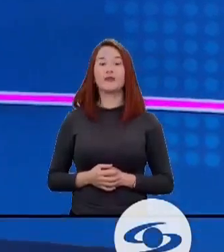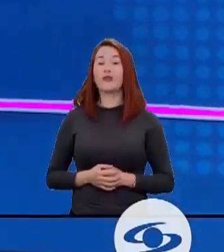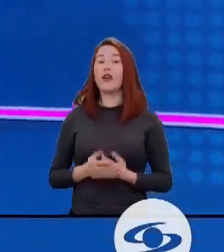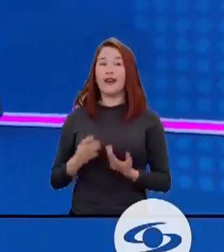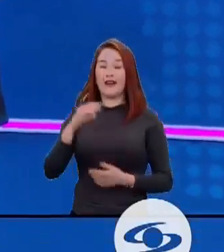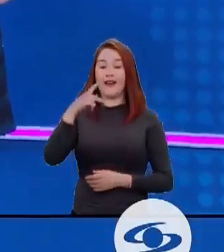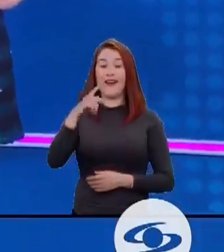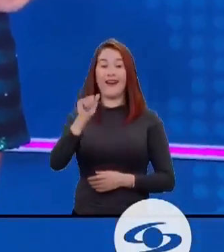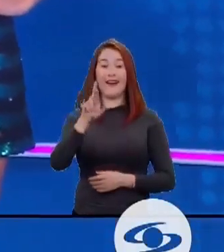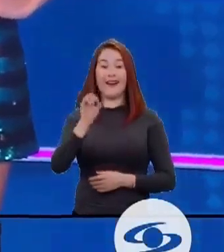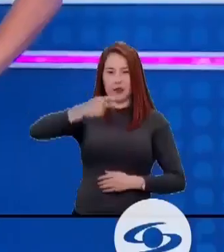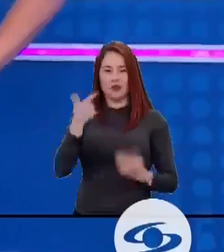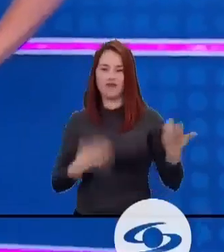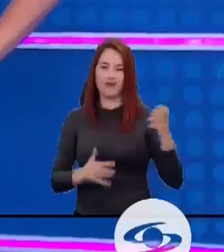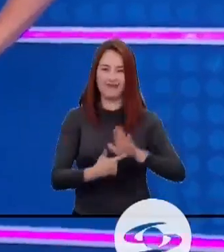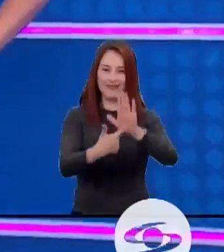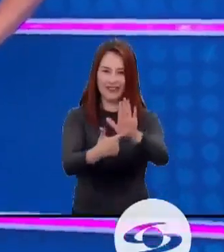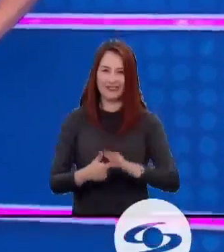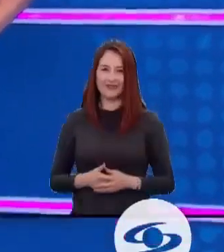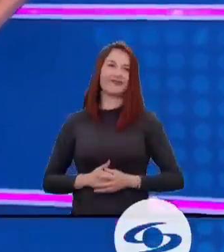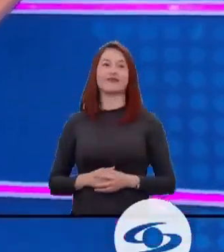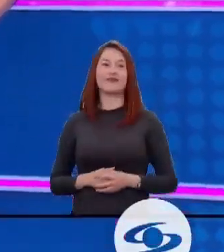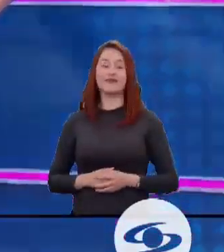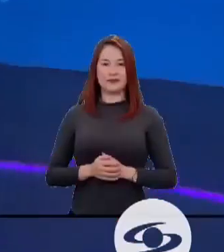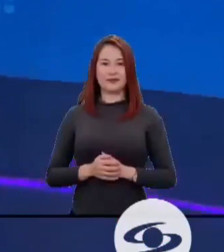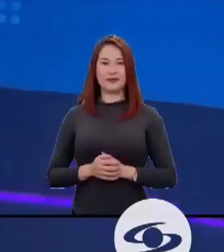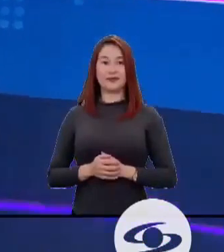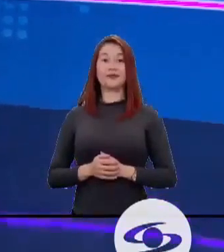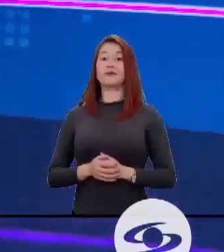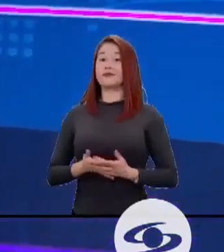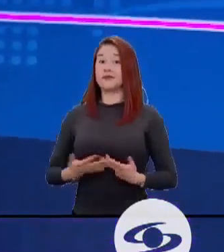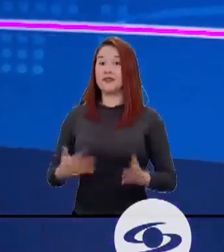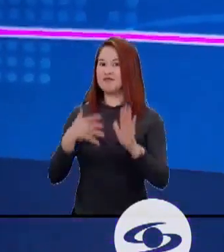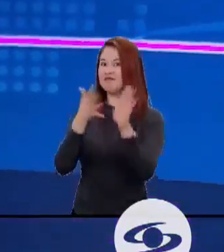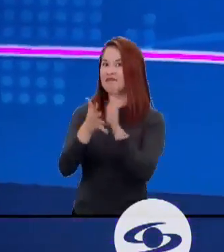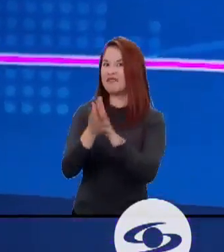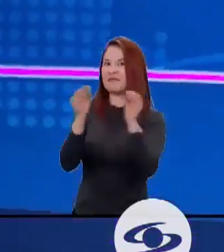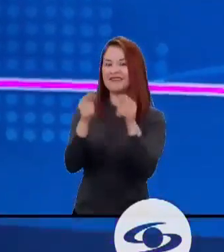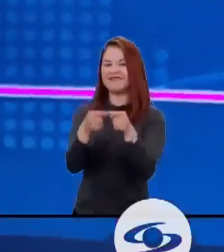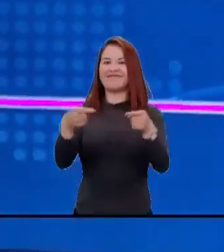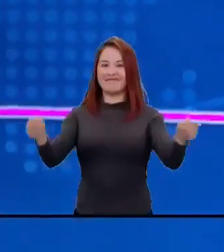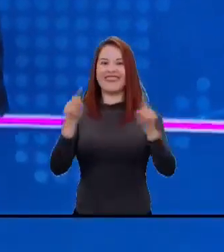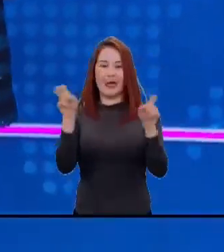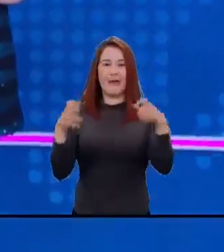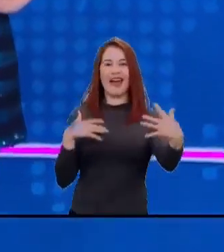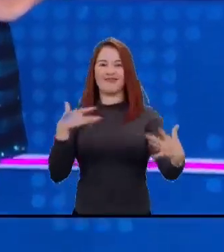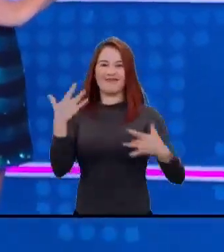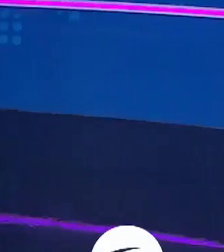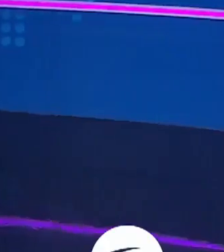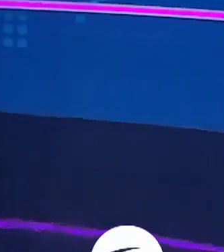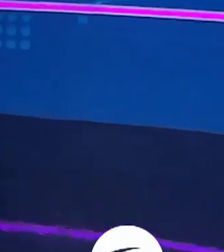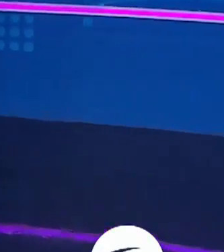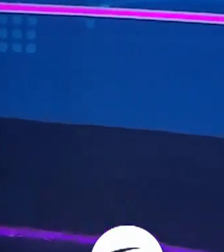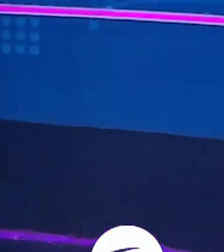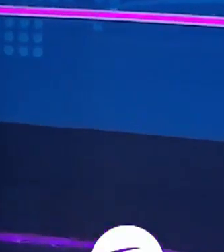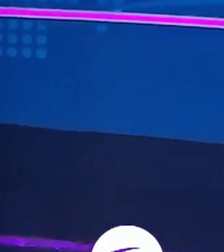Karol G enamoró a 14.000 asistentes. Agrupaciones del sur del Pacífico colombiano. Estas historias y mucho más en Show Caracol. Los espero.